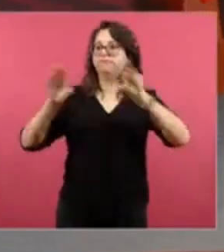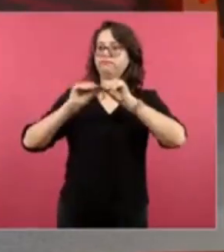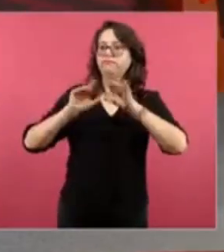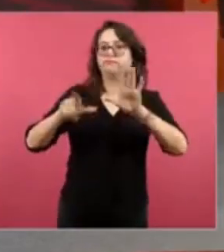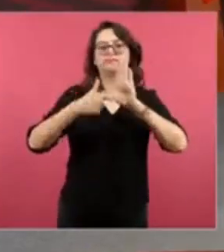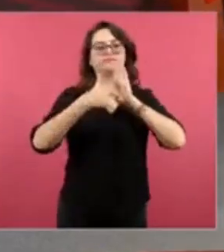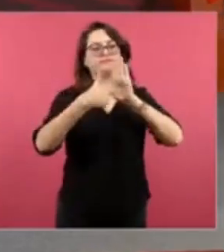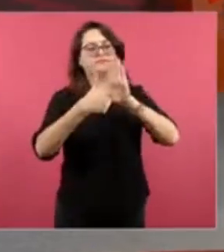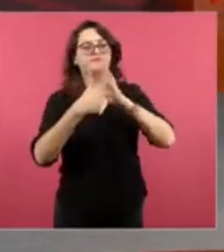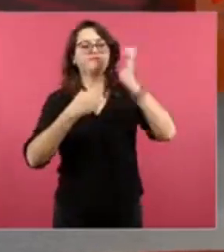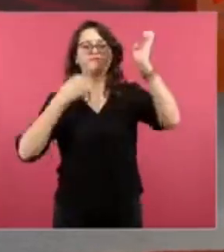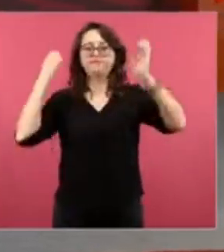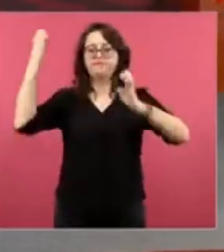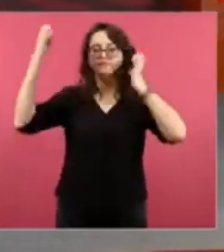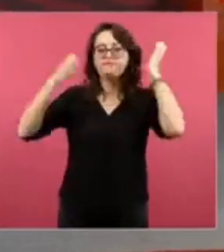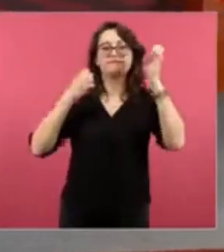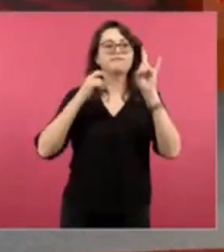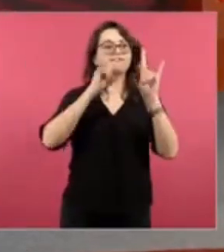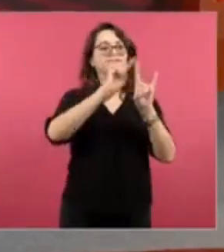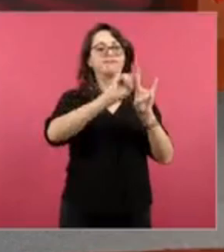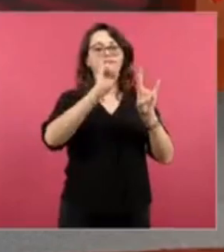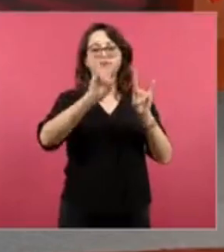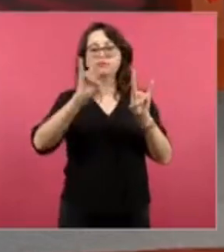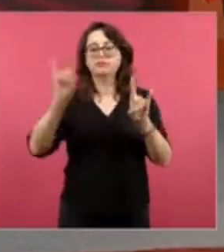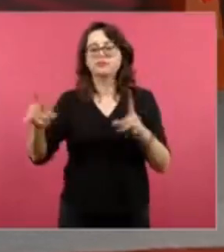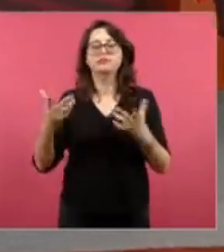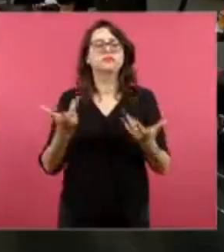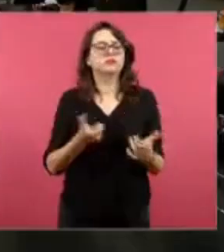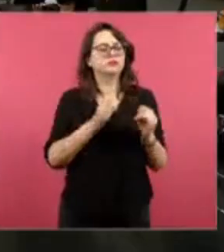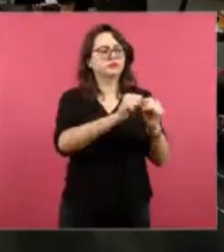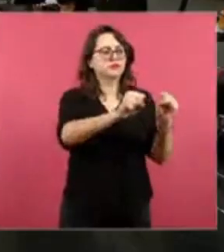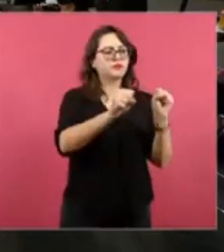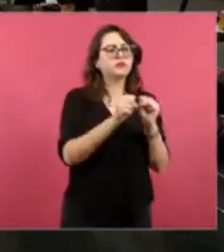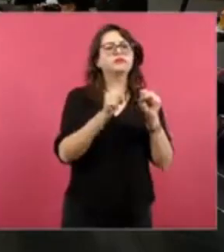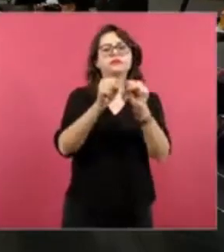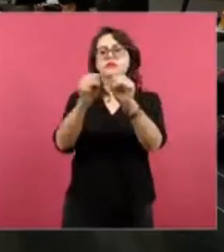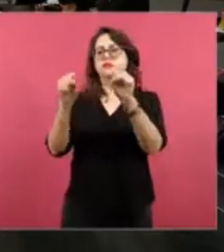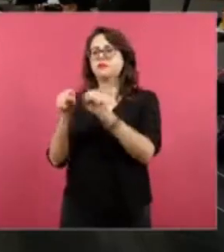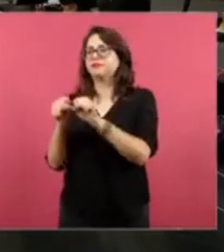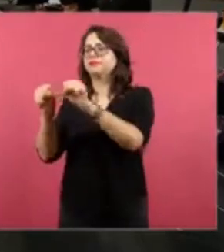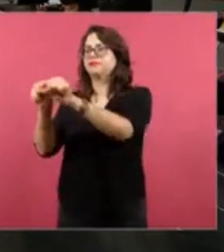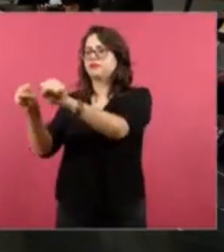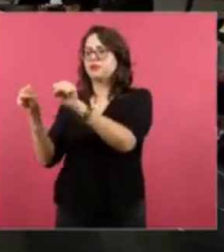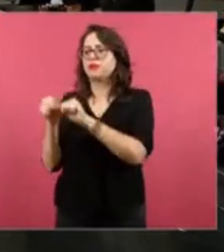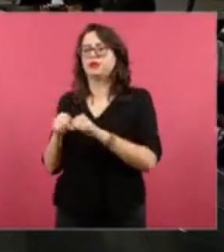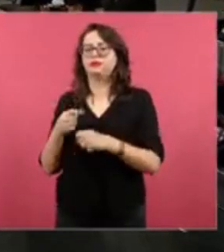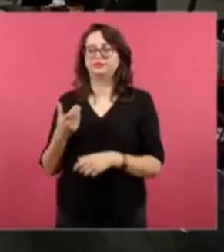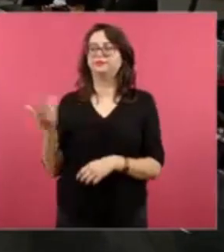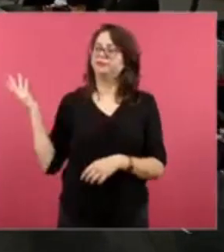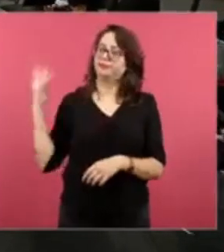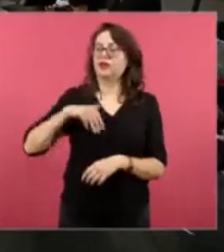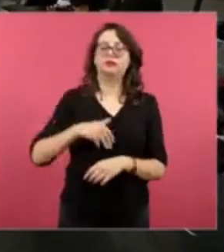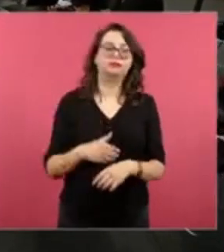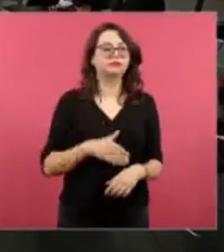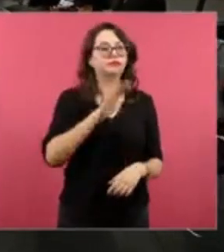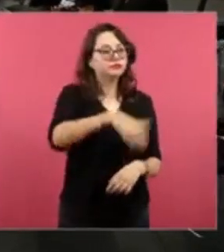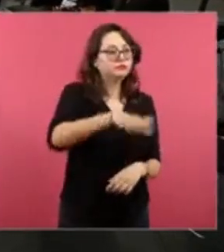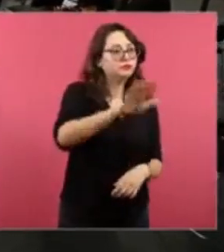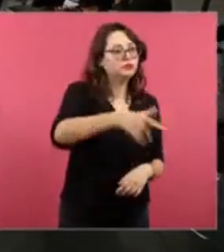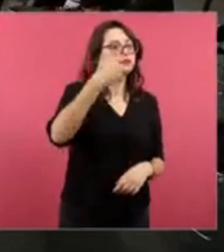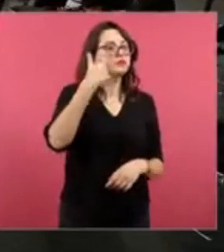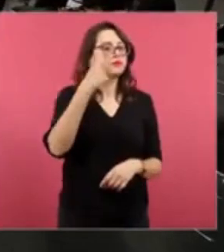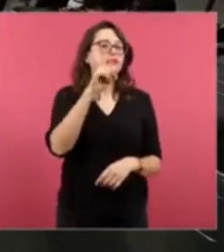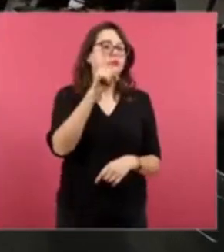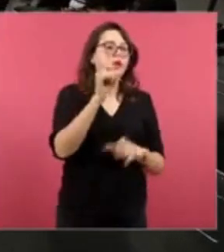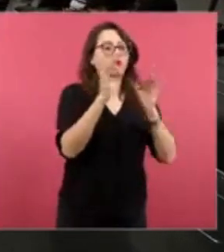una exposición, un periódico mural, pasan de salón en salón. Miren, compañeros, les vamos a hablar del agua, la importancia de